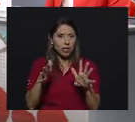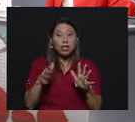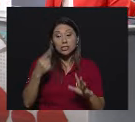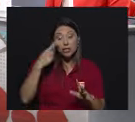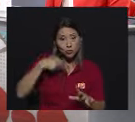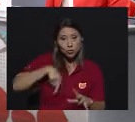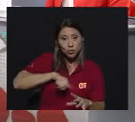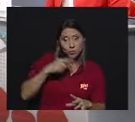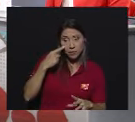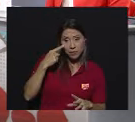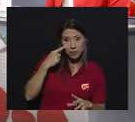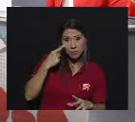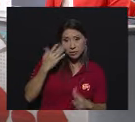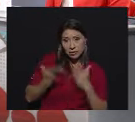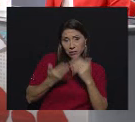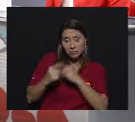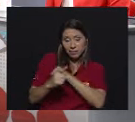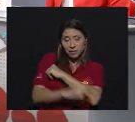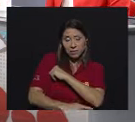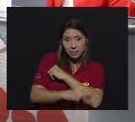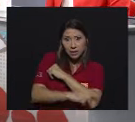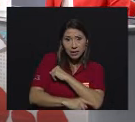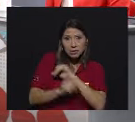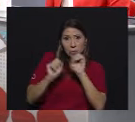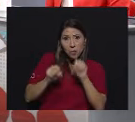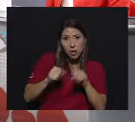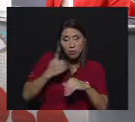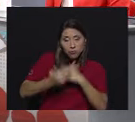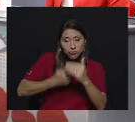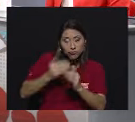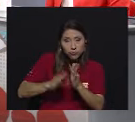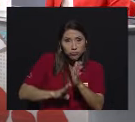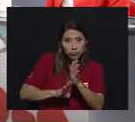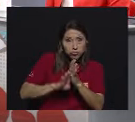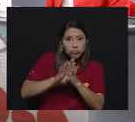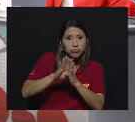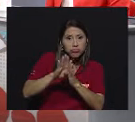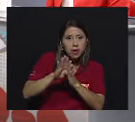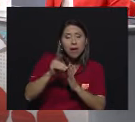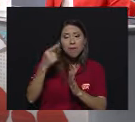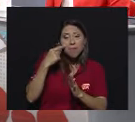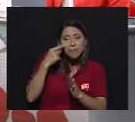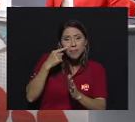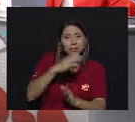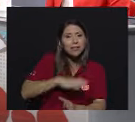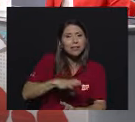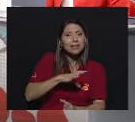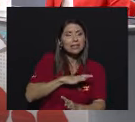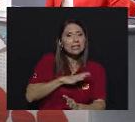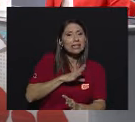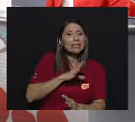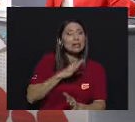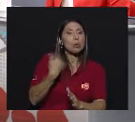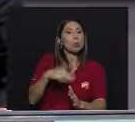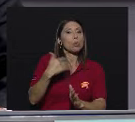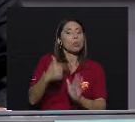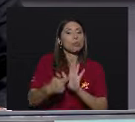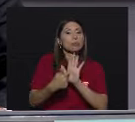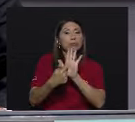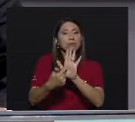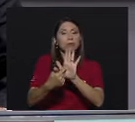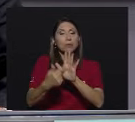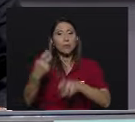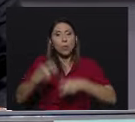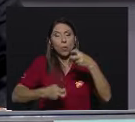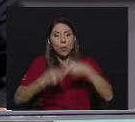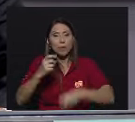país podríamos tener mejoras aceleradas, nos encontramos con indicadores que nos hablan de un problema muy serio a nivel de